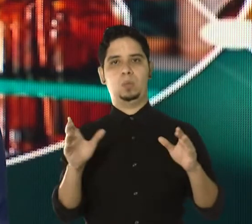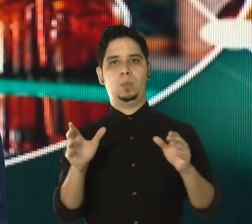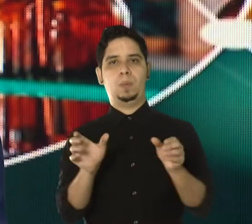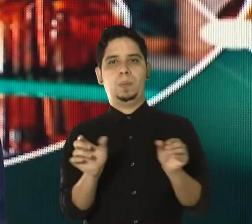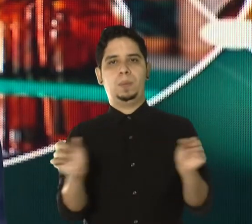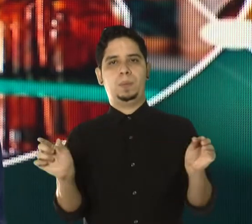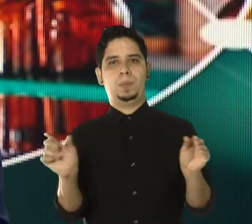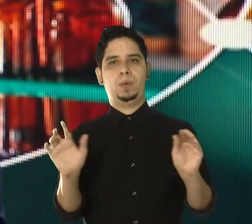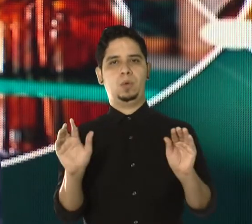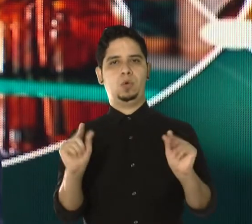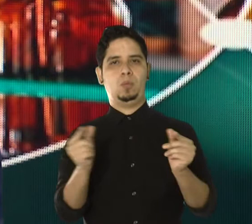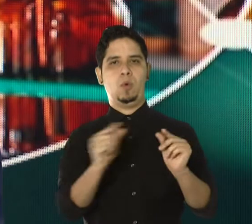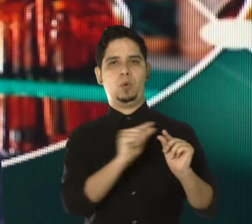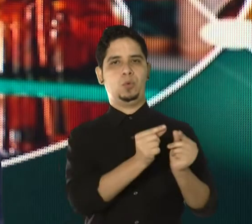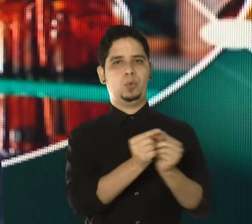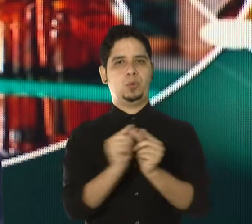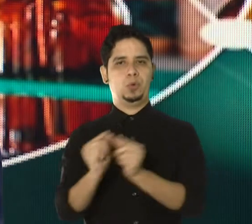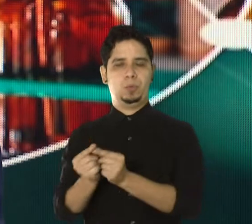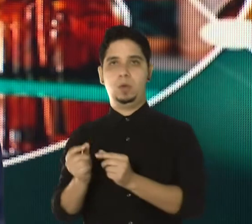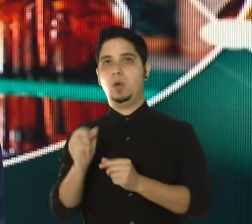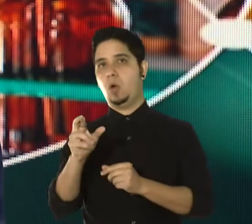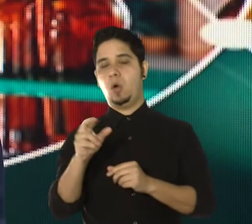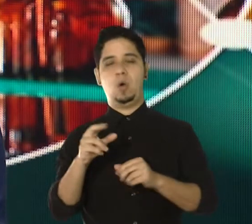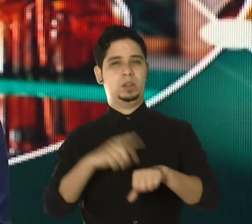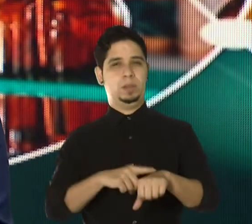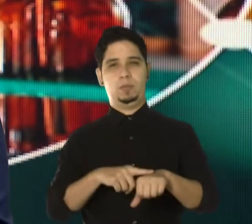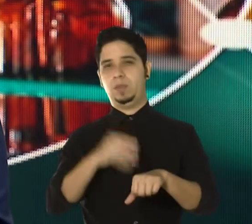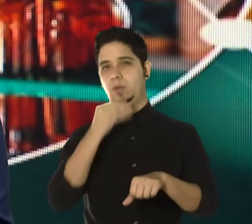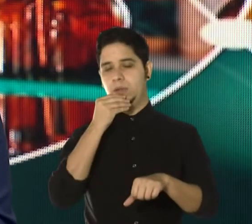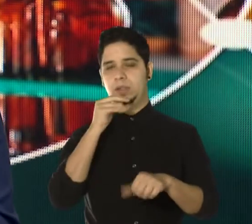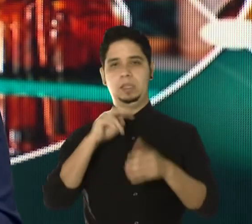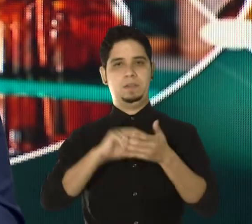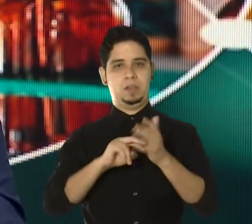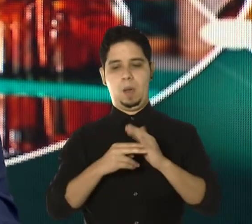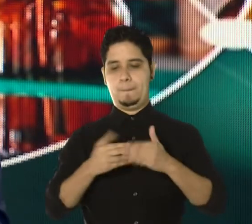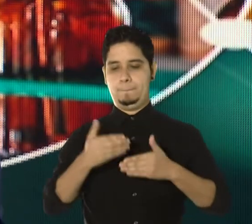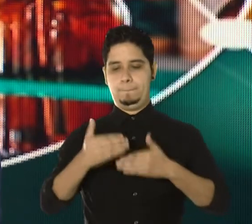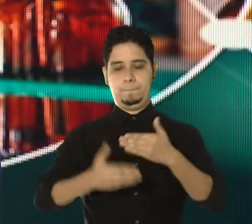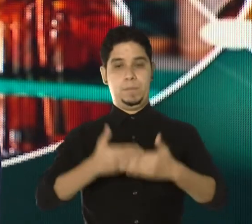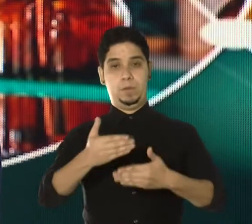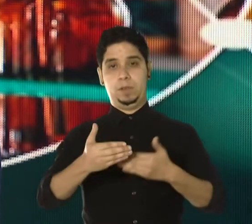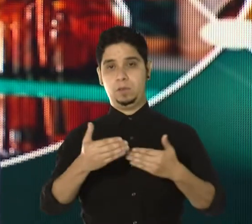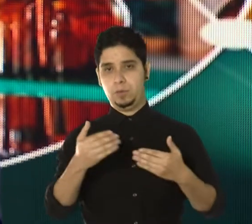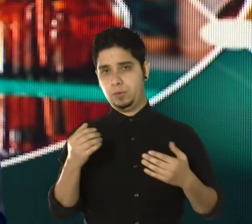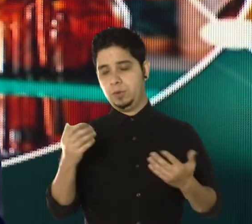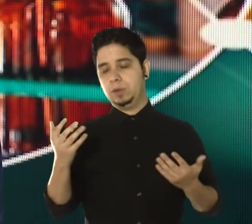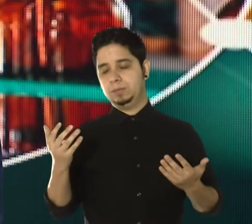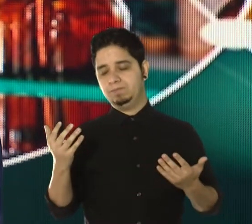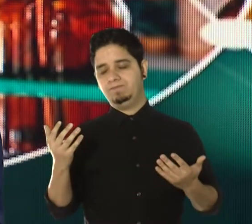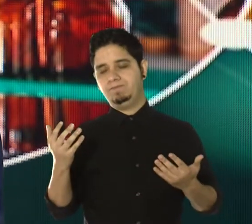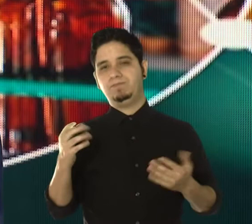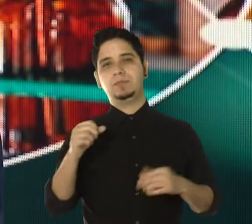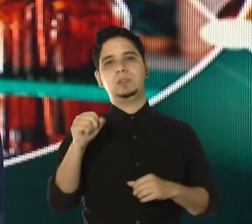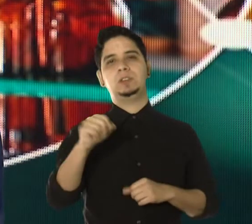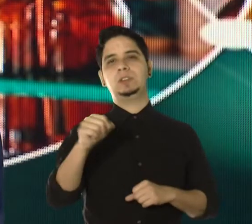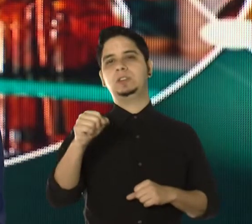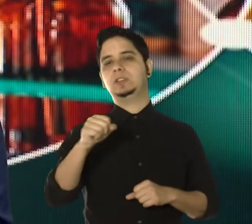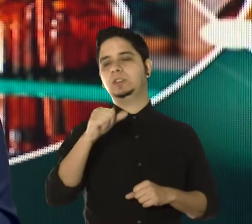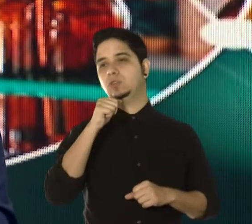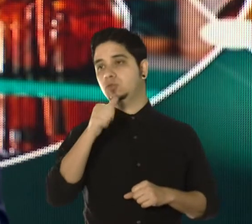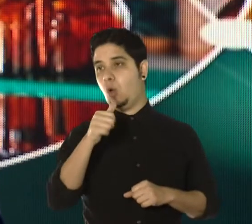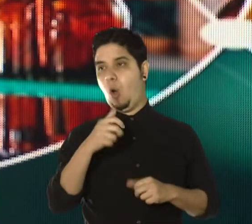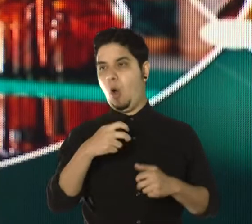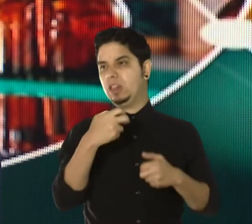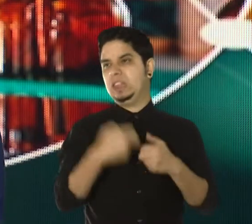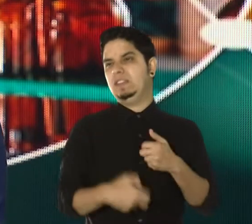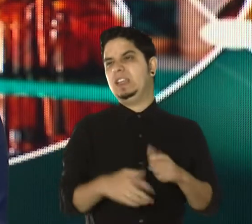o de los tiempos de ingeniería de alimentos. O sea, que fue una cosa que sí no es una cosa que fuera demasiado